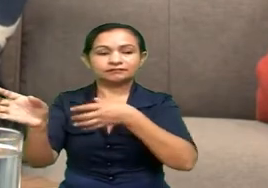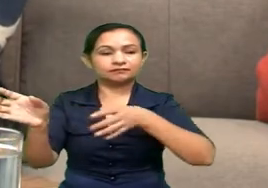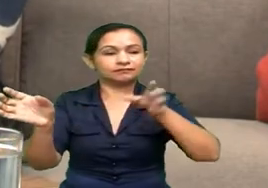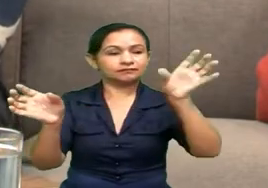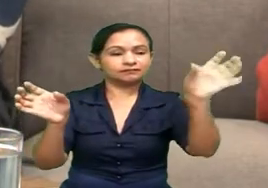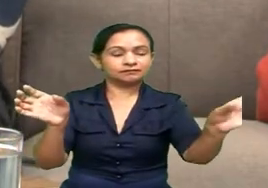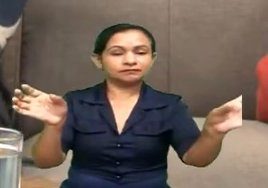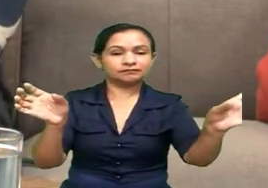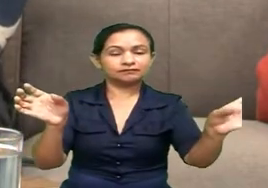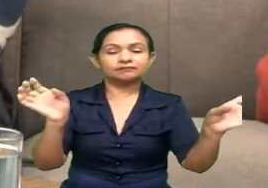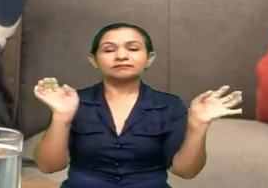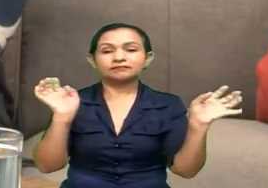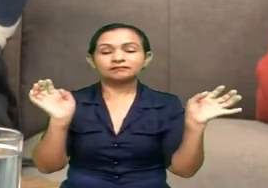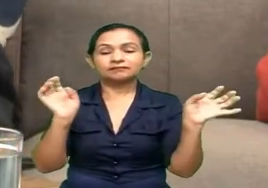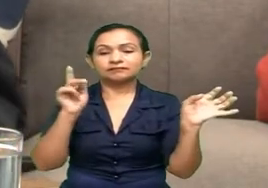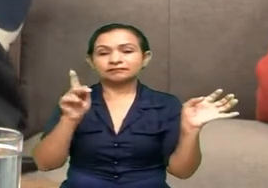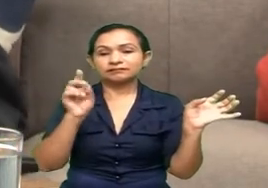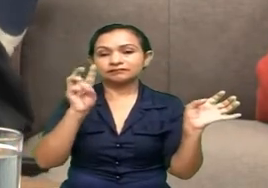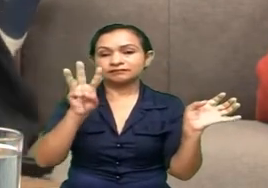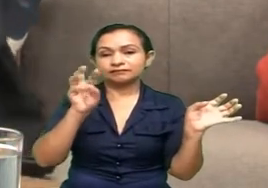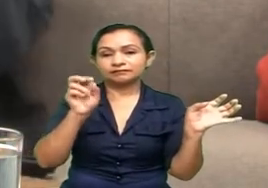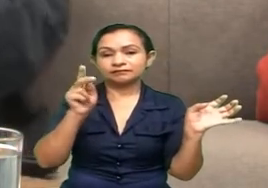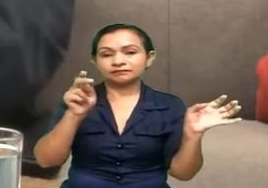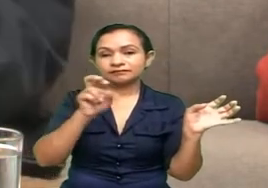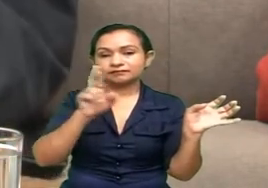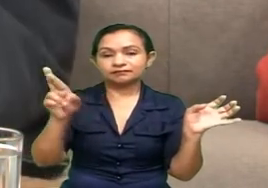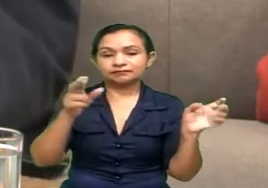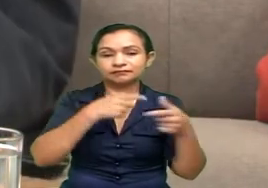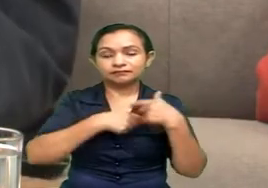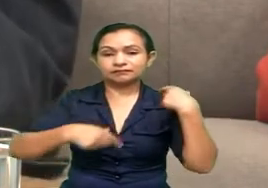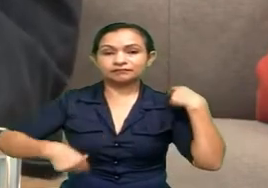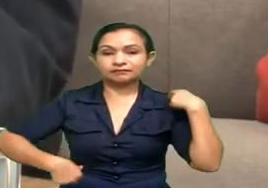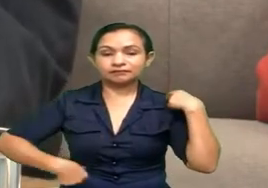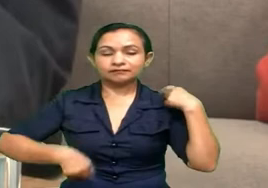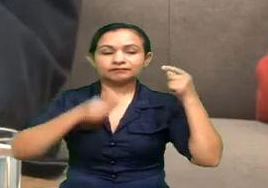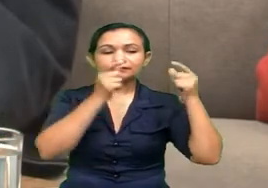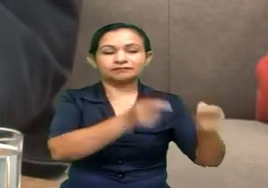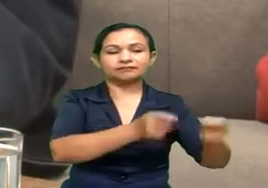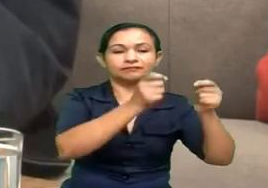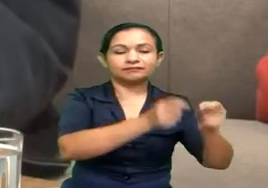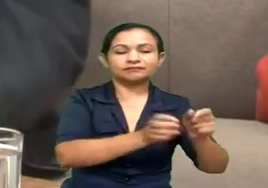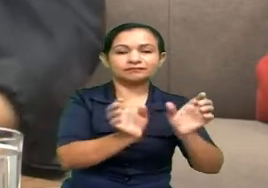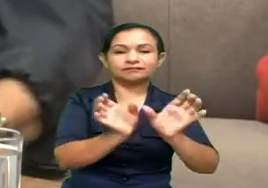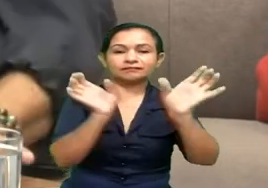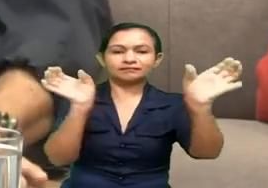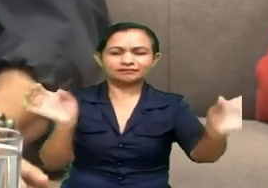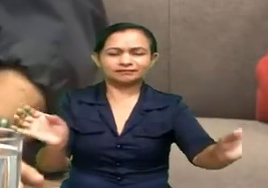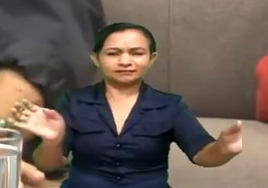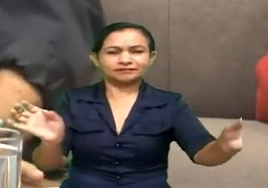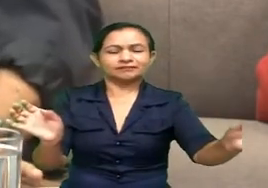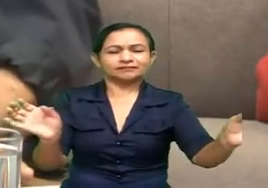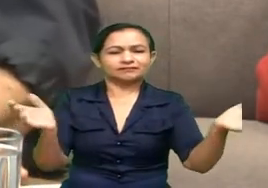por Walker y se queda de presidente en Granada. Pero